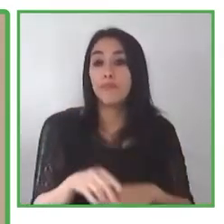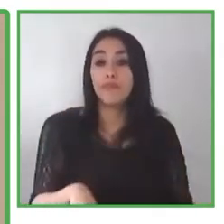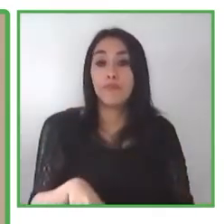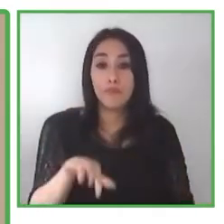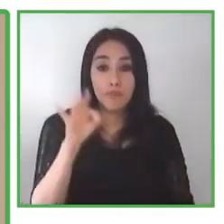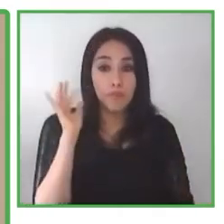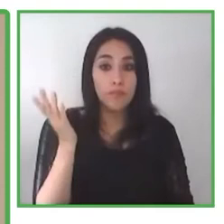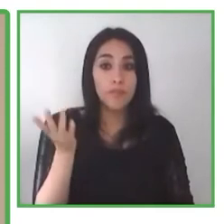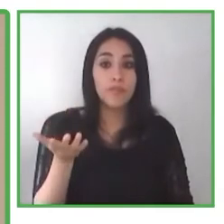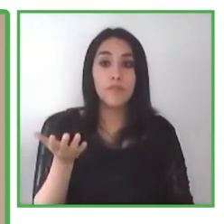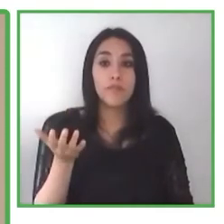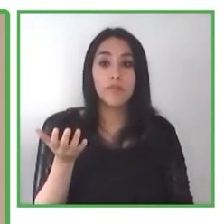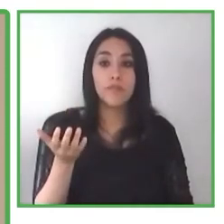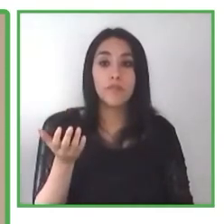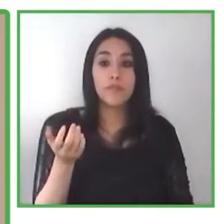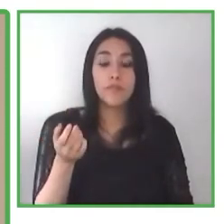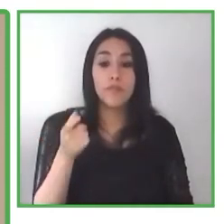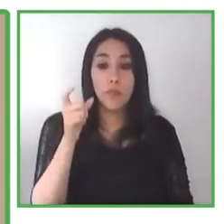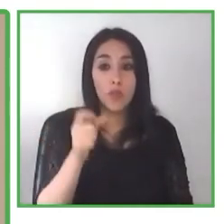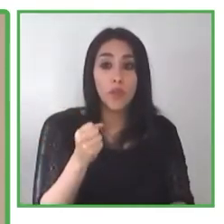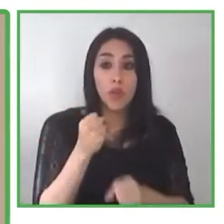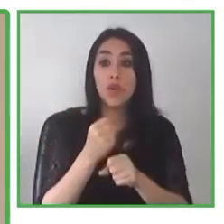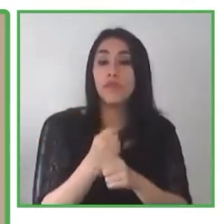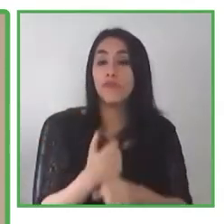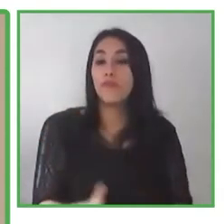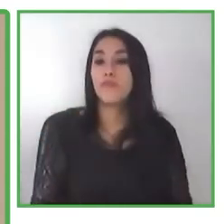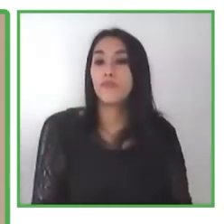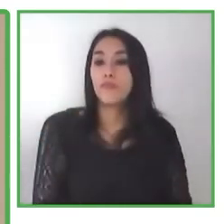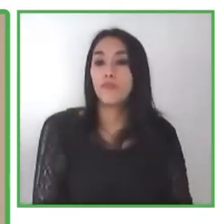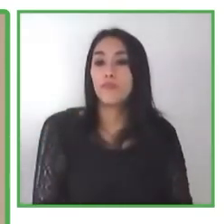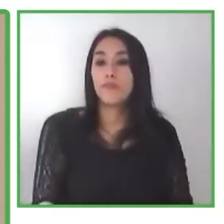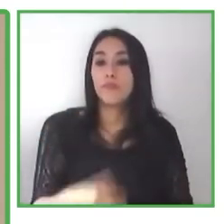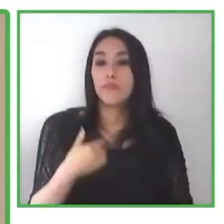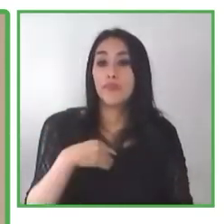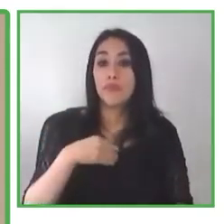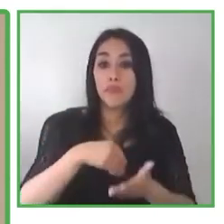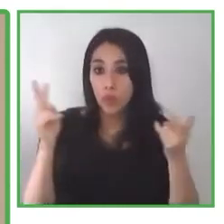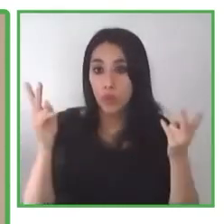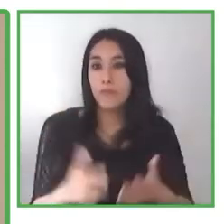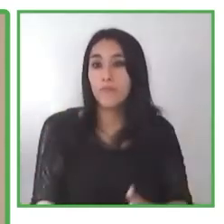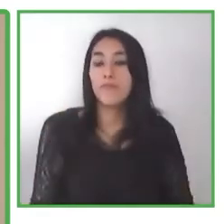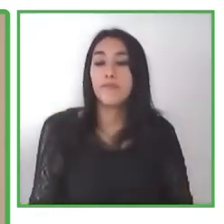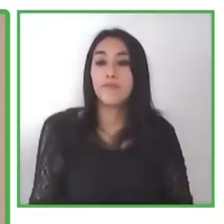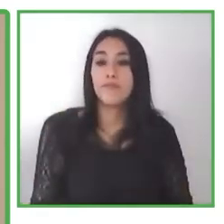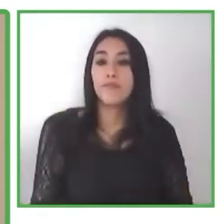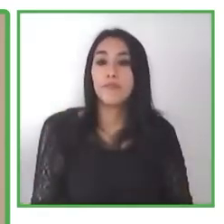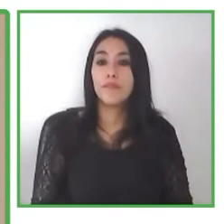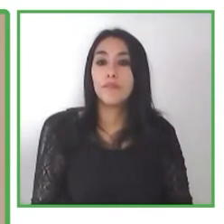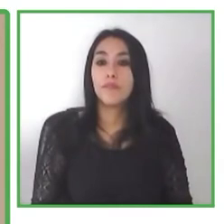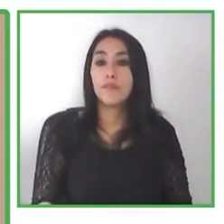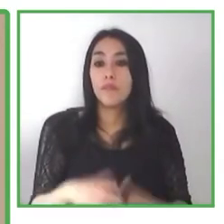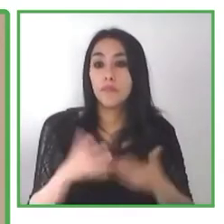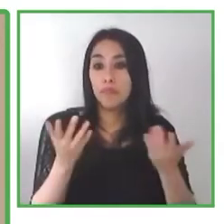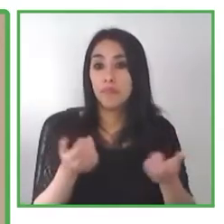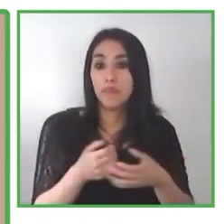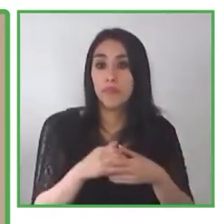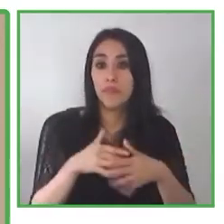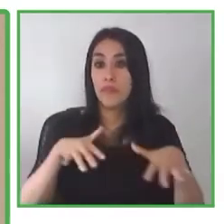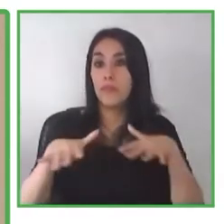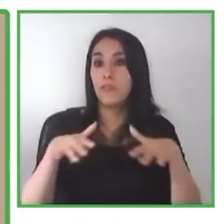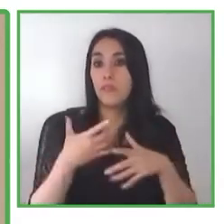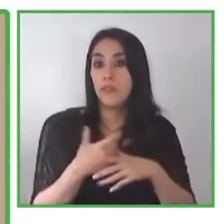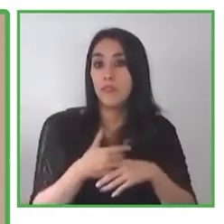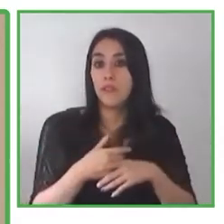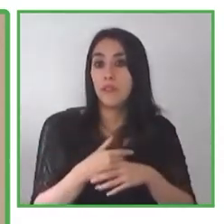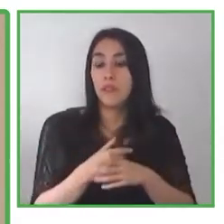también en sus procesos de compras públicas. Are key to support y los servicios que son claves